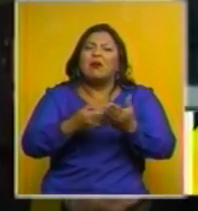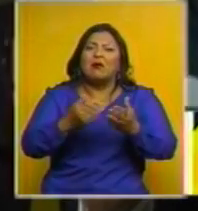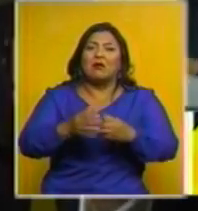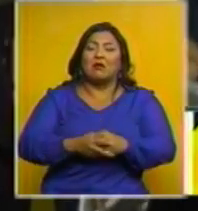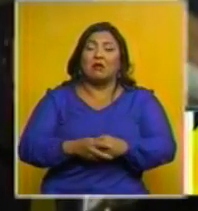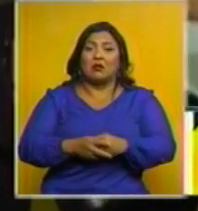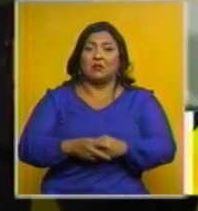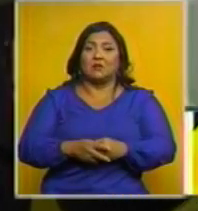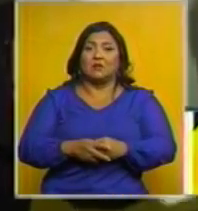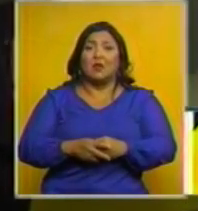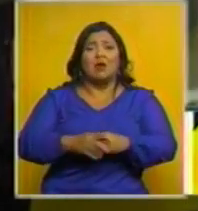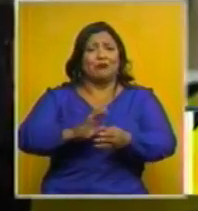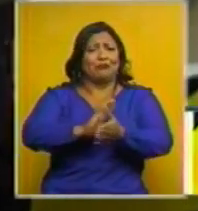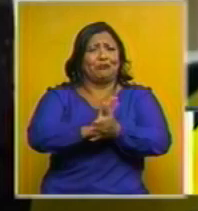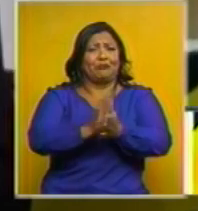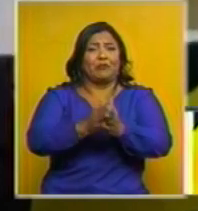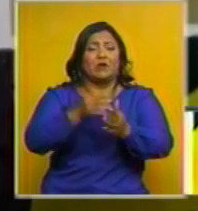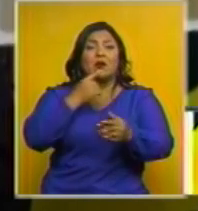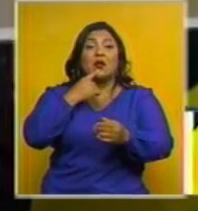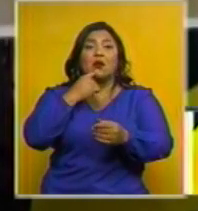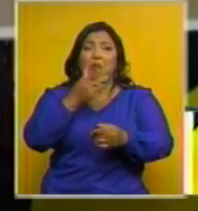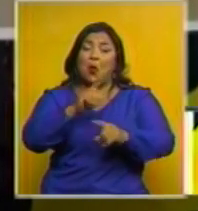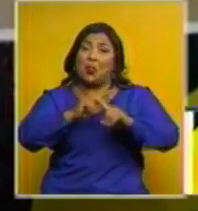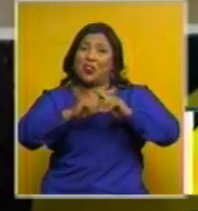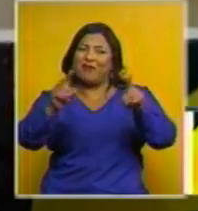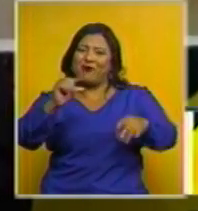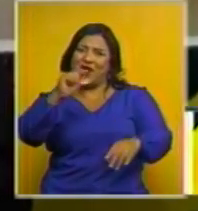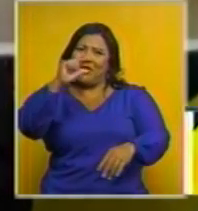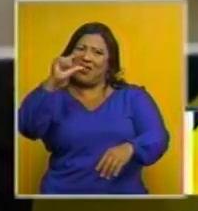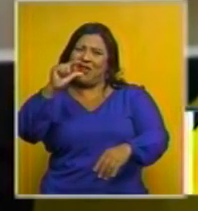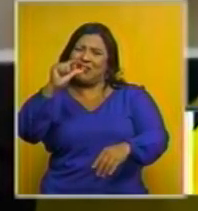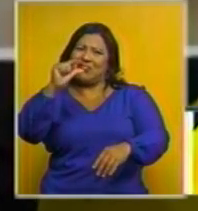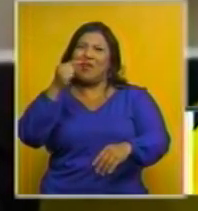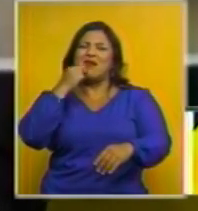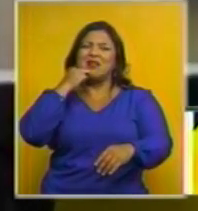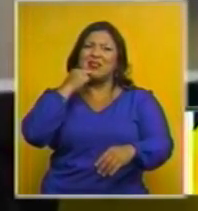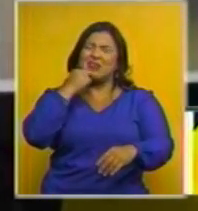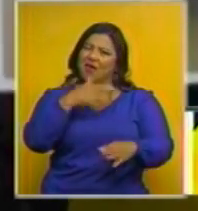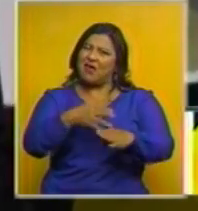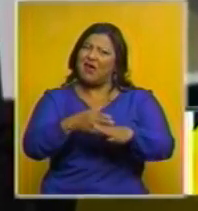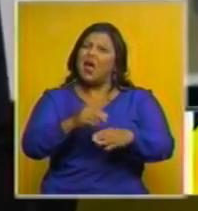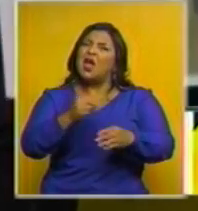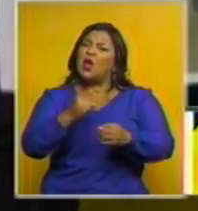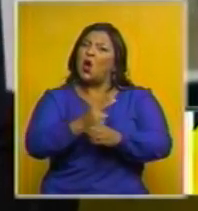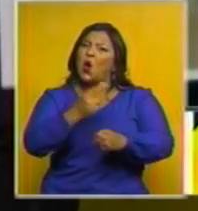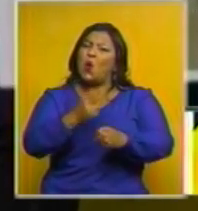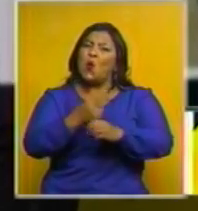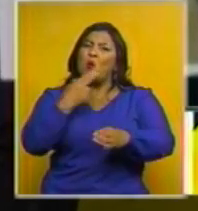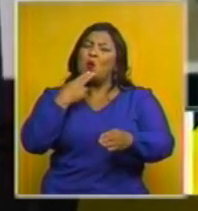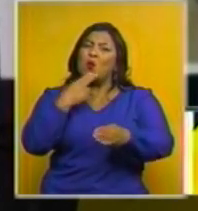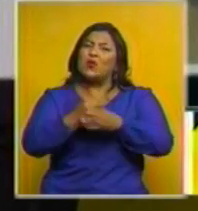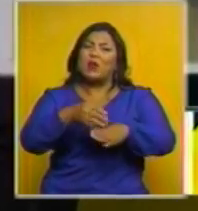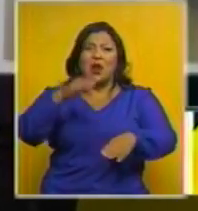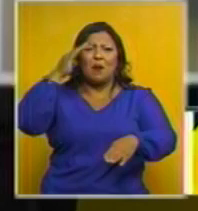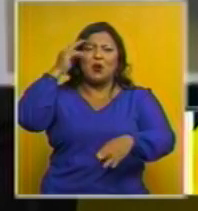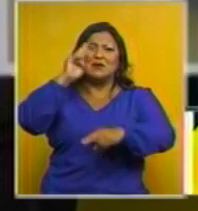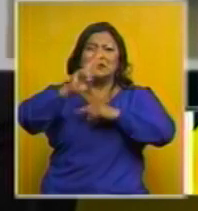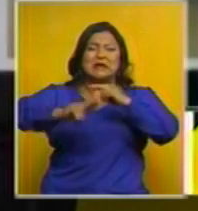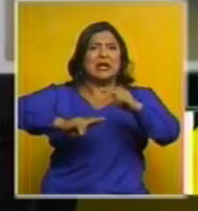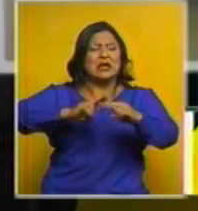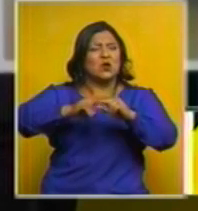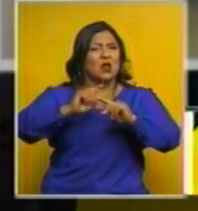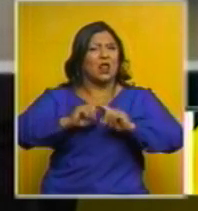no tiene absolutamente nada que ver con este tipo de balas que utiliza la Policía